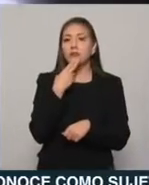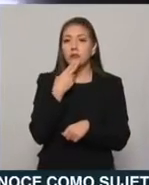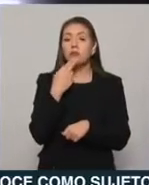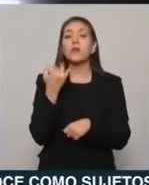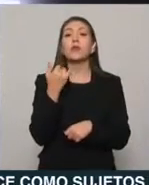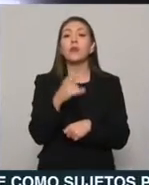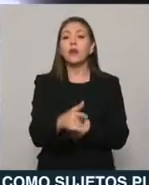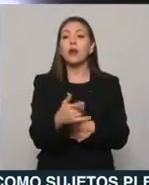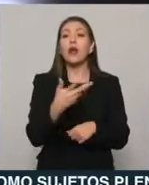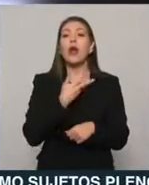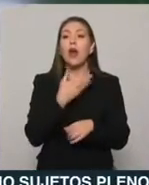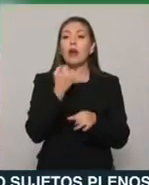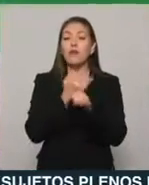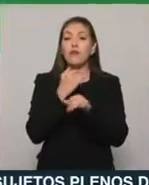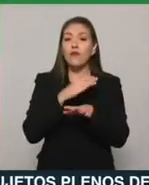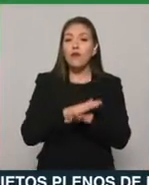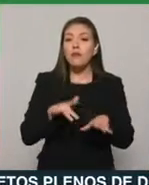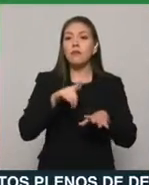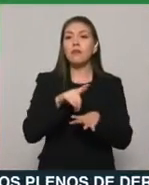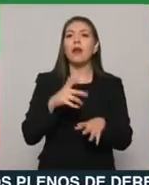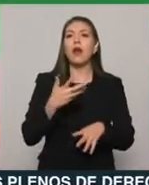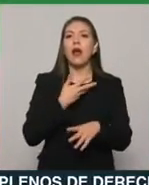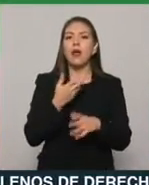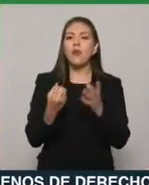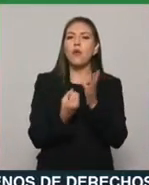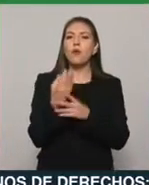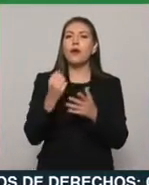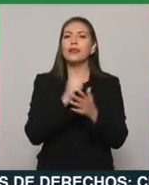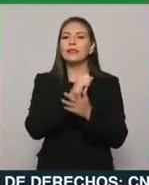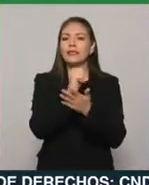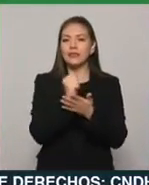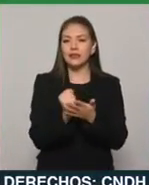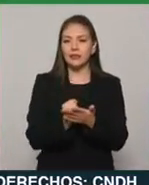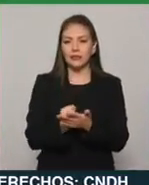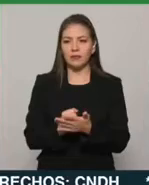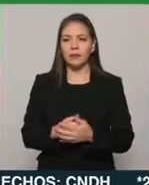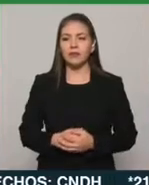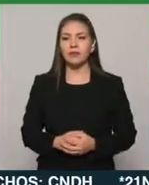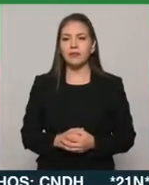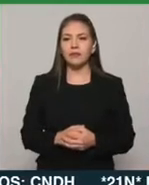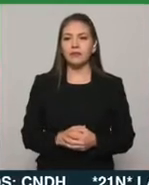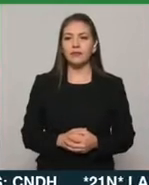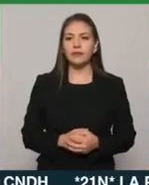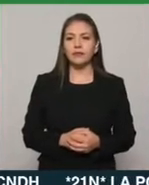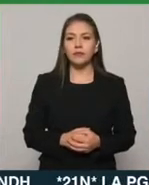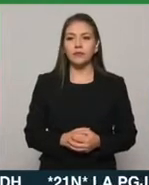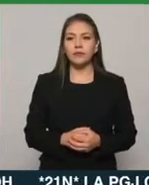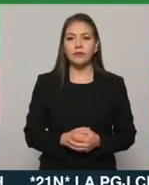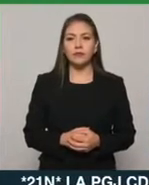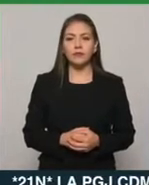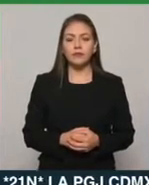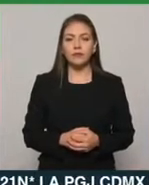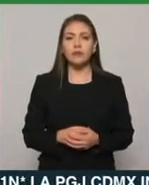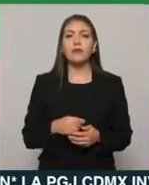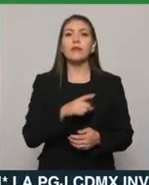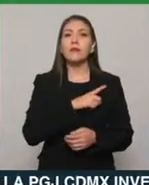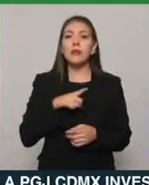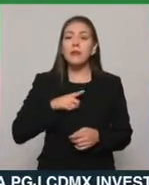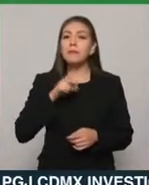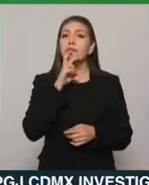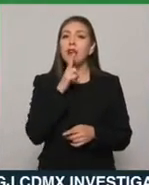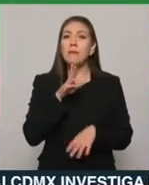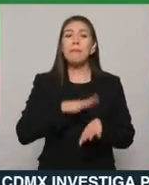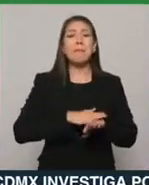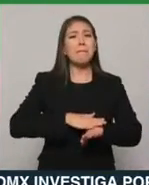y procesamiento de la información. ¿Qué debemos mejorar? Más y mejor presencia de policía